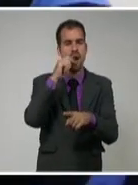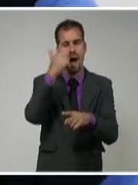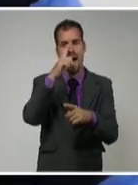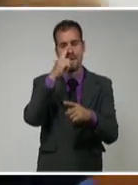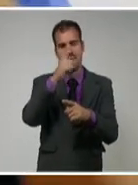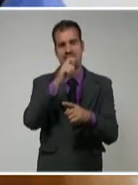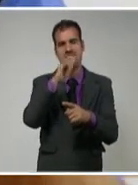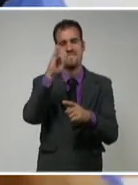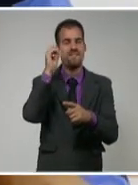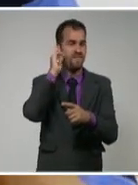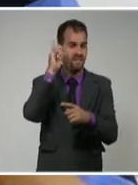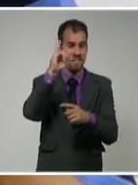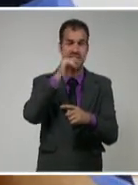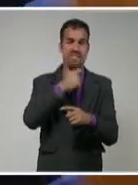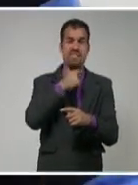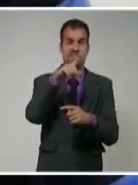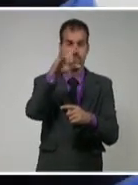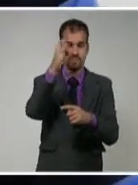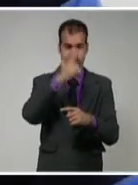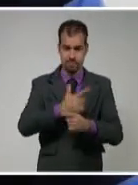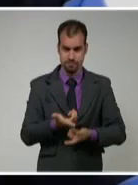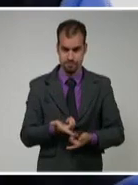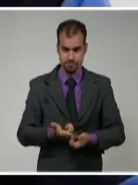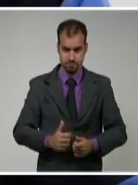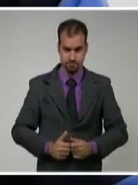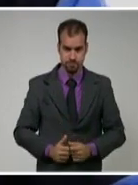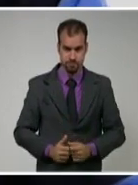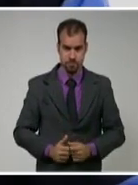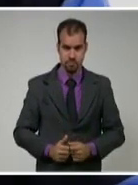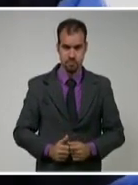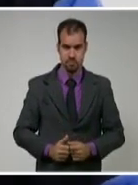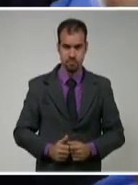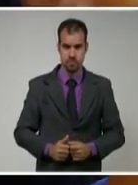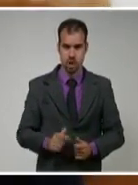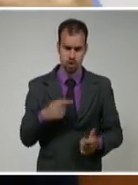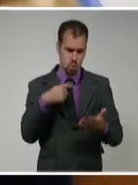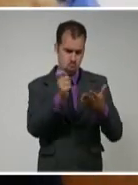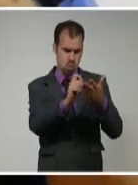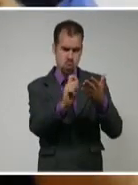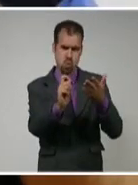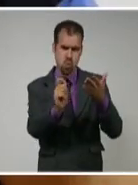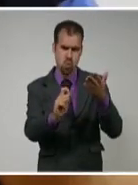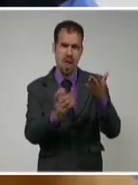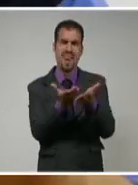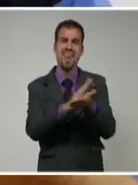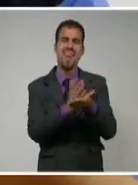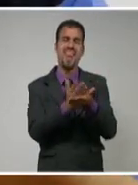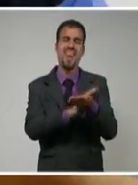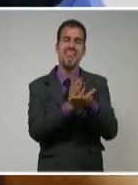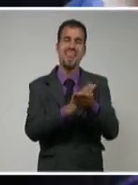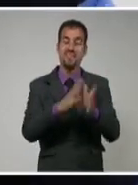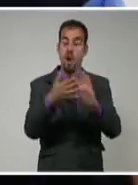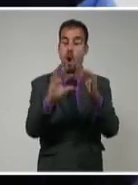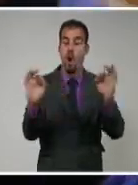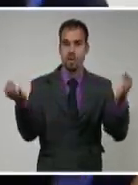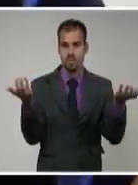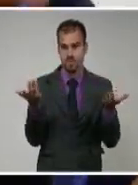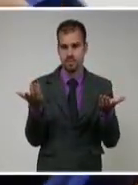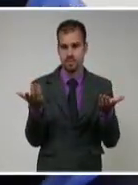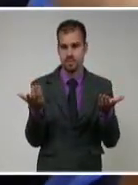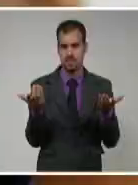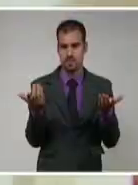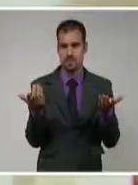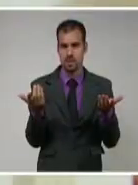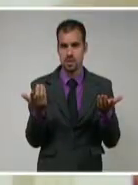la imaginación. Yo escribí un libro a los Juegos Olímpicos, no cabía tan ahí. ¿Cómo lo pudo hacer? Leyendo